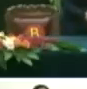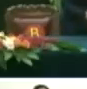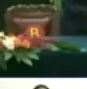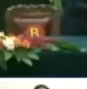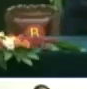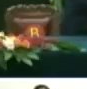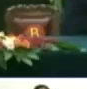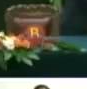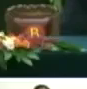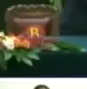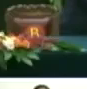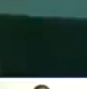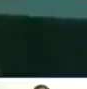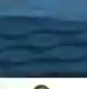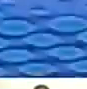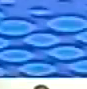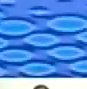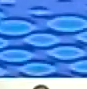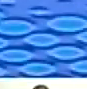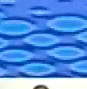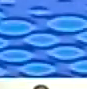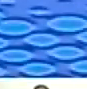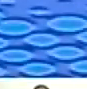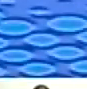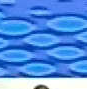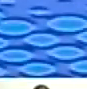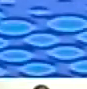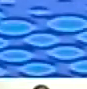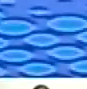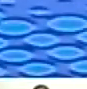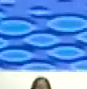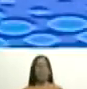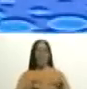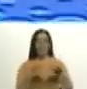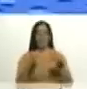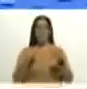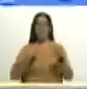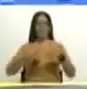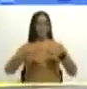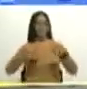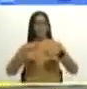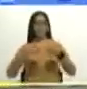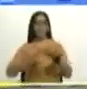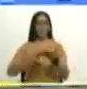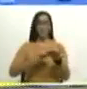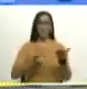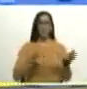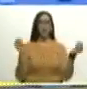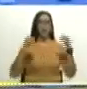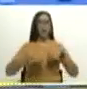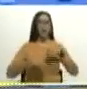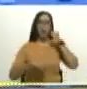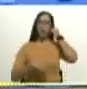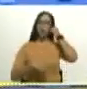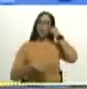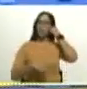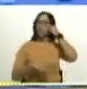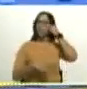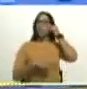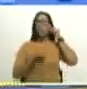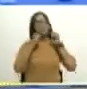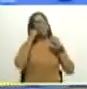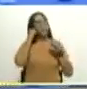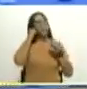más están en este momento en la mesa y en cualquier momento, ring, ring, ring, ring, se firman los acuerdos para que los